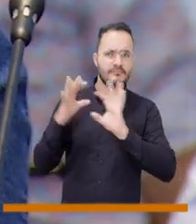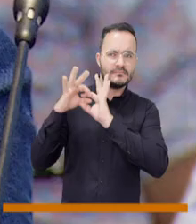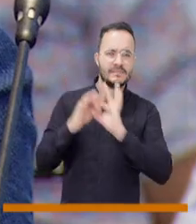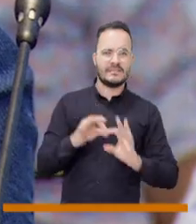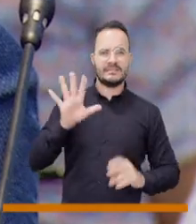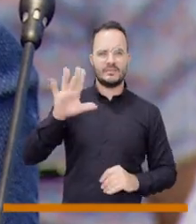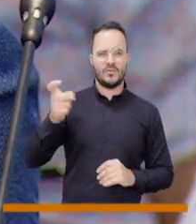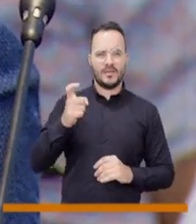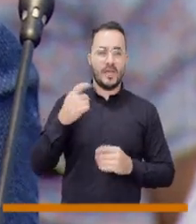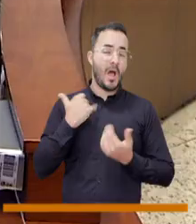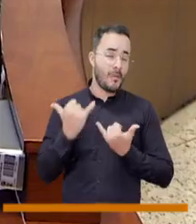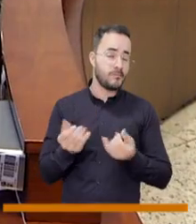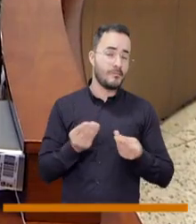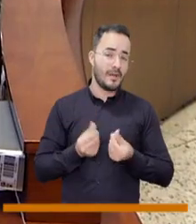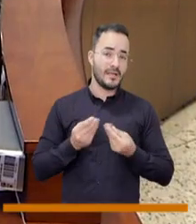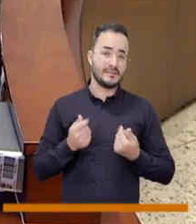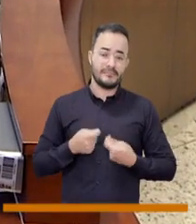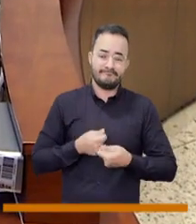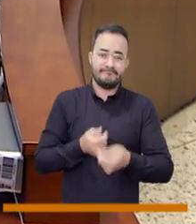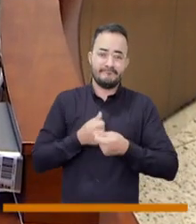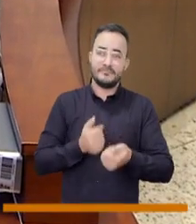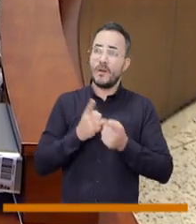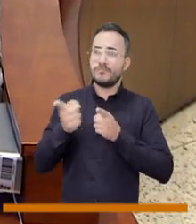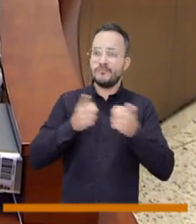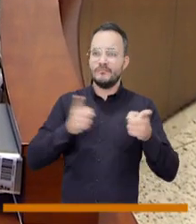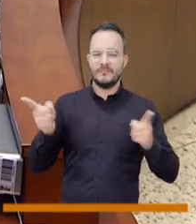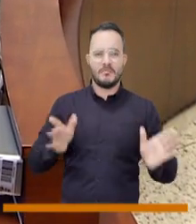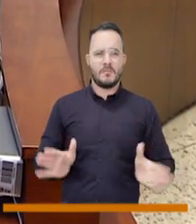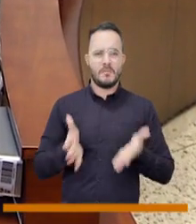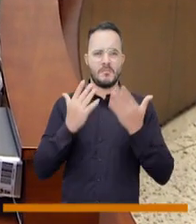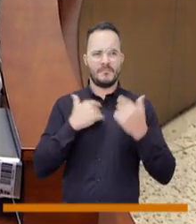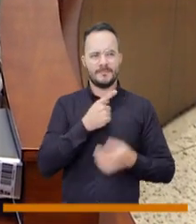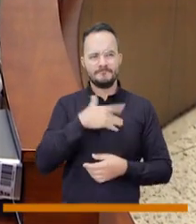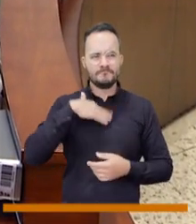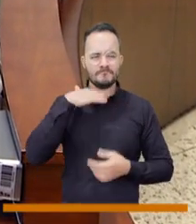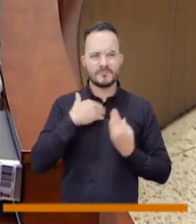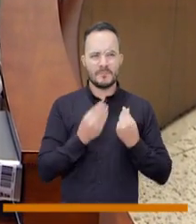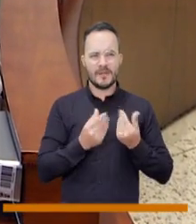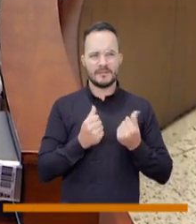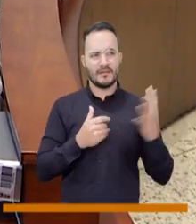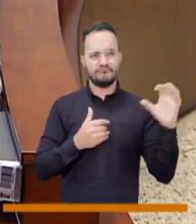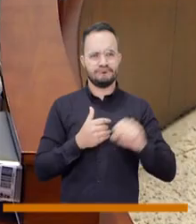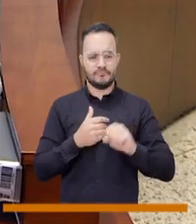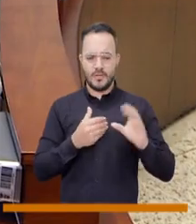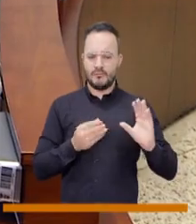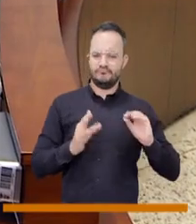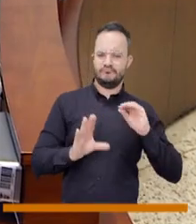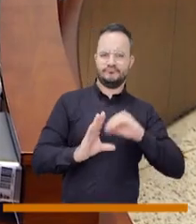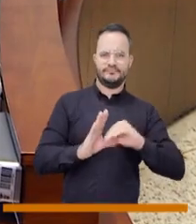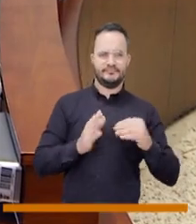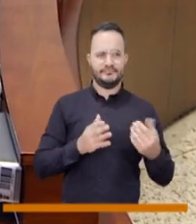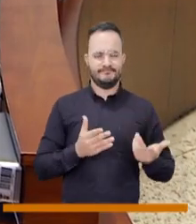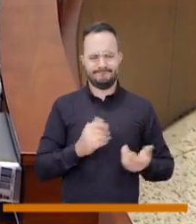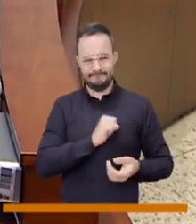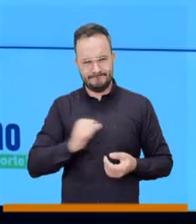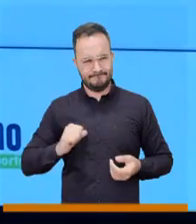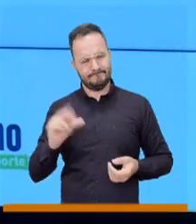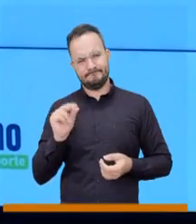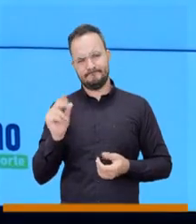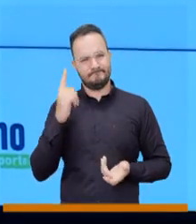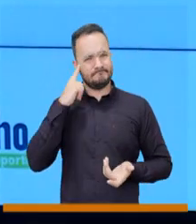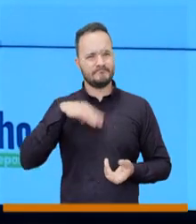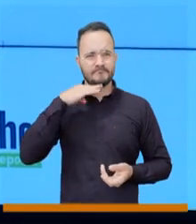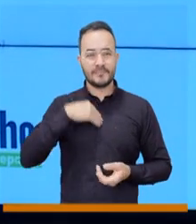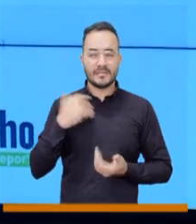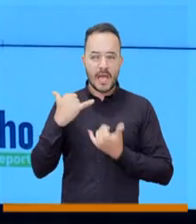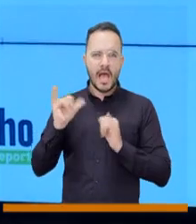la 5G. O sea, hay unas inversiones gigantes que creo que no van a ser suficientes solamente con una capitalización. Es más, desde lo que he hablado